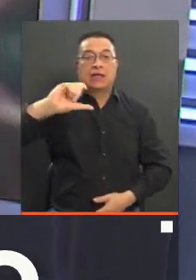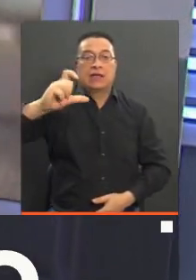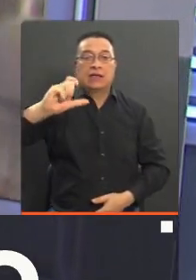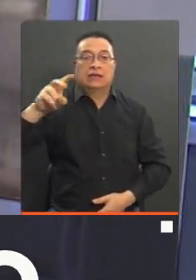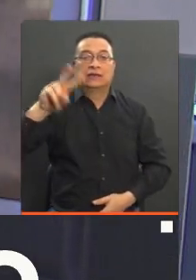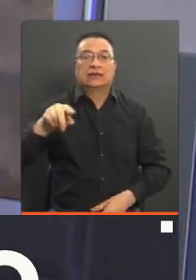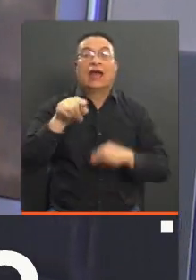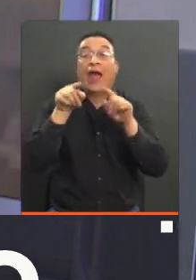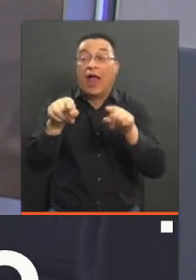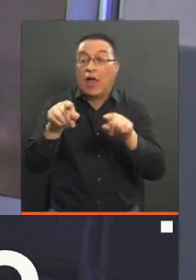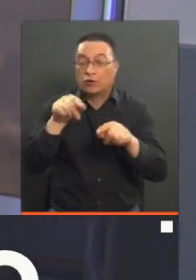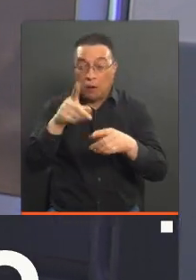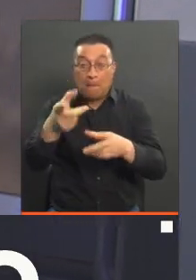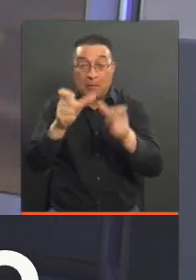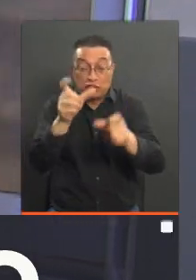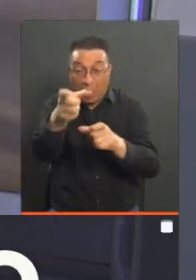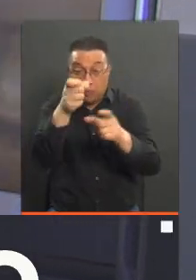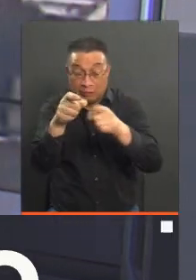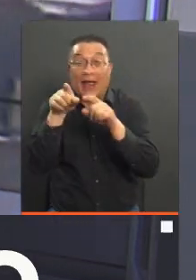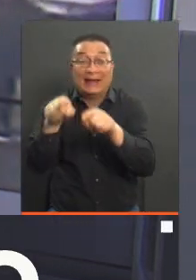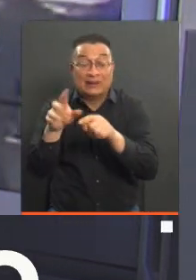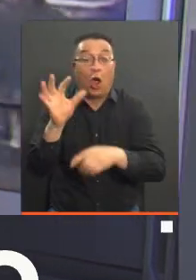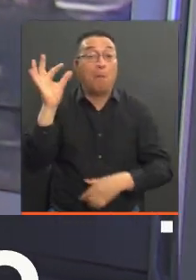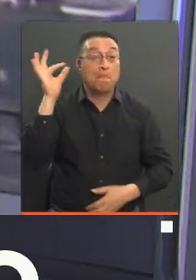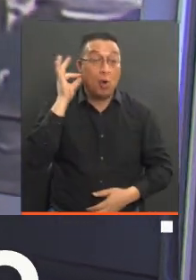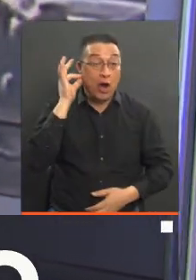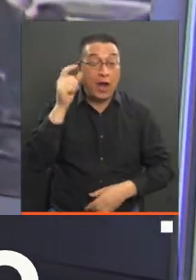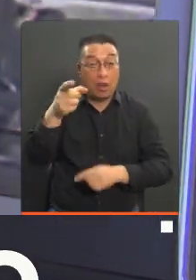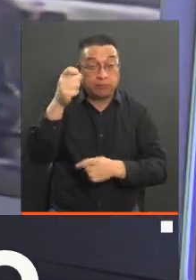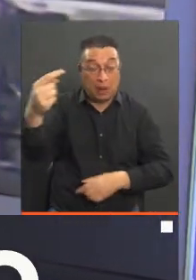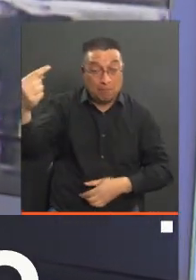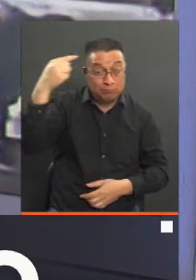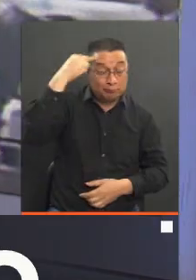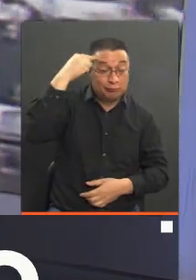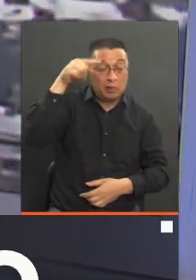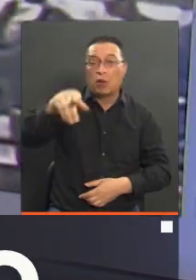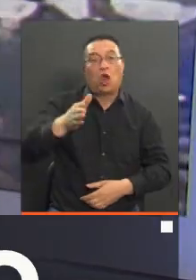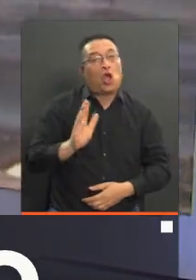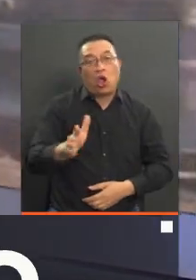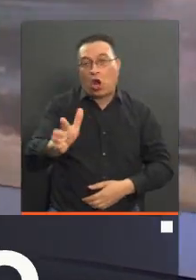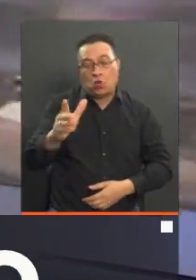Mientras tanto, la mujer que recibió un disparo en la cabeza continúa en riesgo vital.